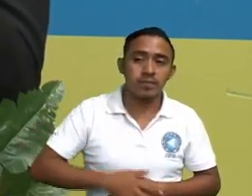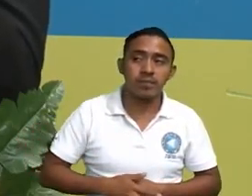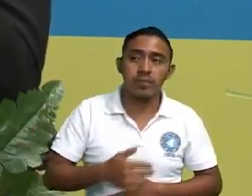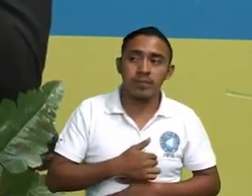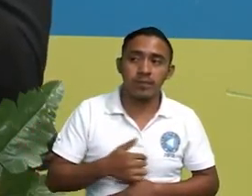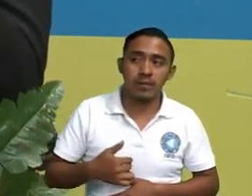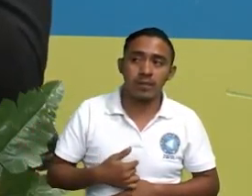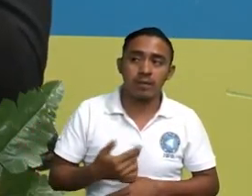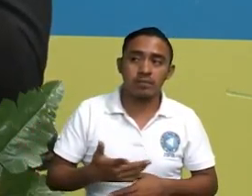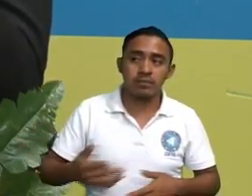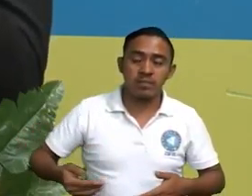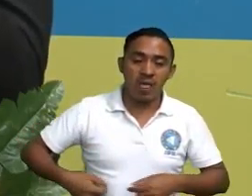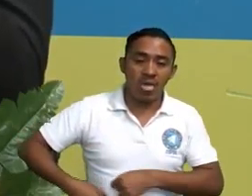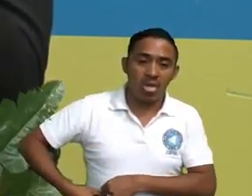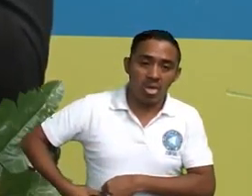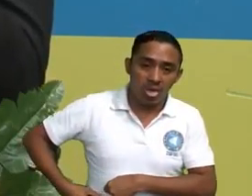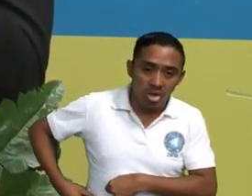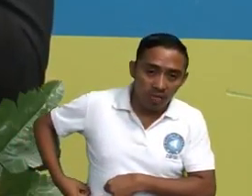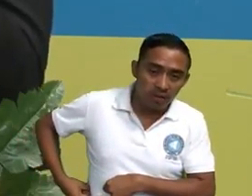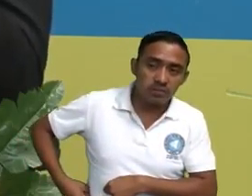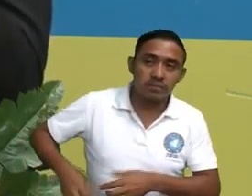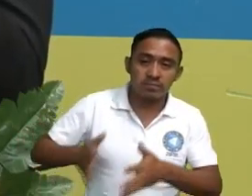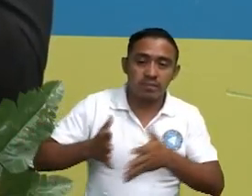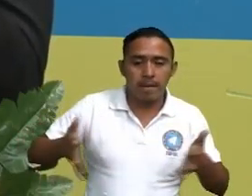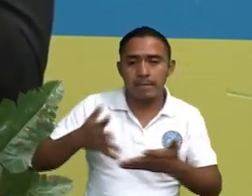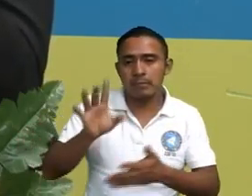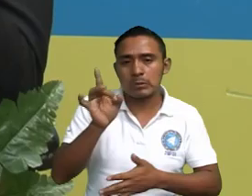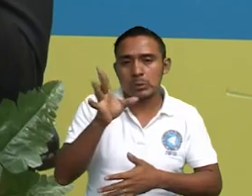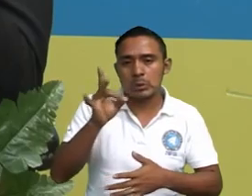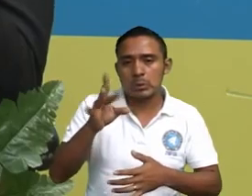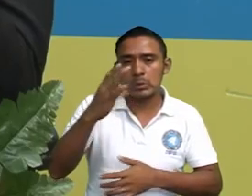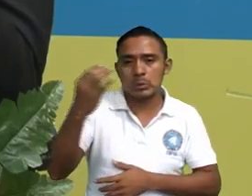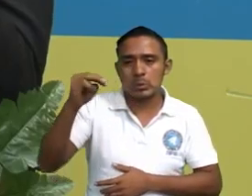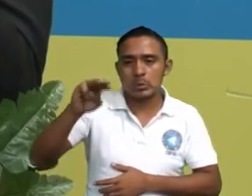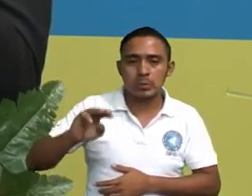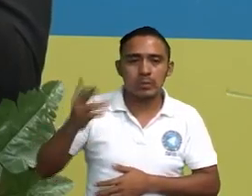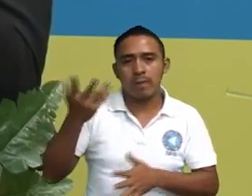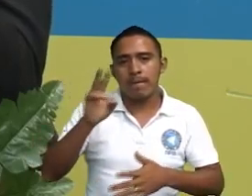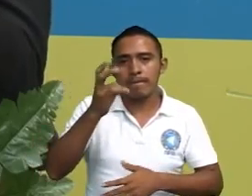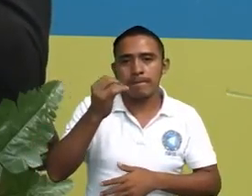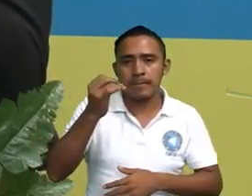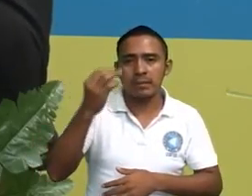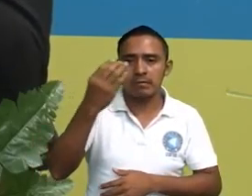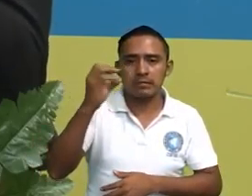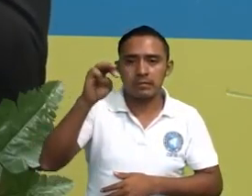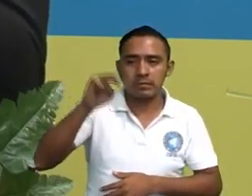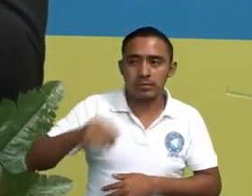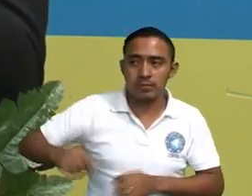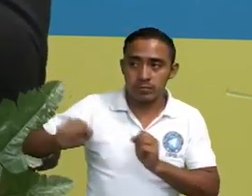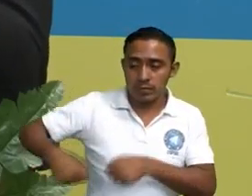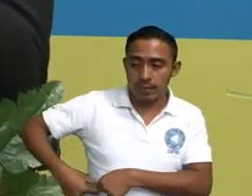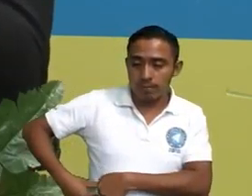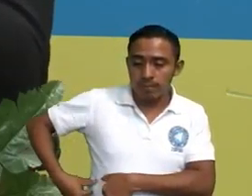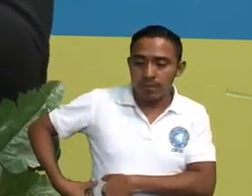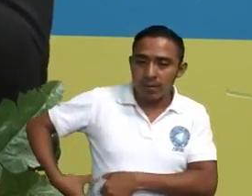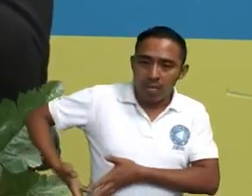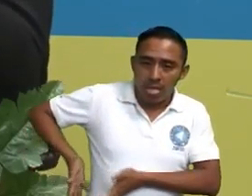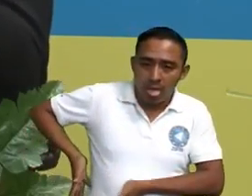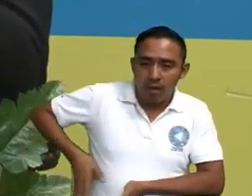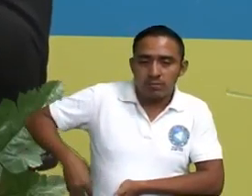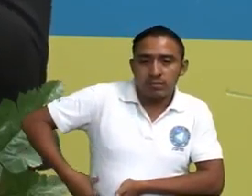incisiones bastante grandes, literalmente unos 15 centímetros, casi 20 centímetros a veces, para poder extraer la vesícula